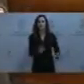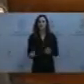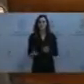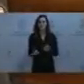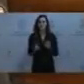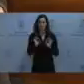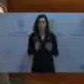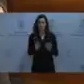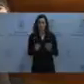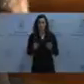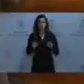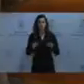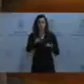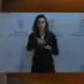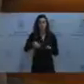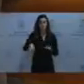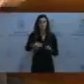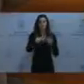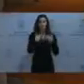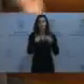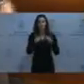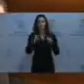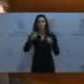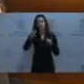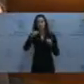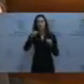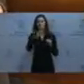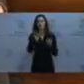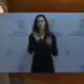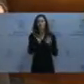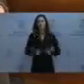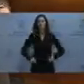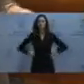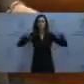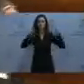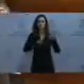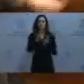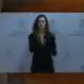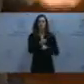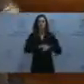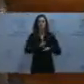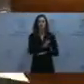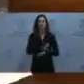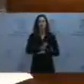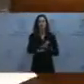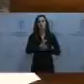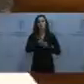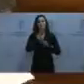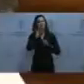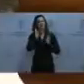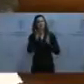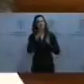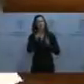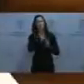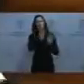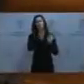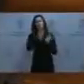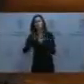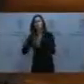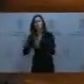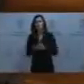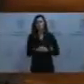parque empresarial de Boves había sido considerado una actuación urbanística prioritaria por el Consejo de Gobierno en el año 1998. Muchas